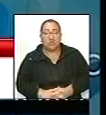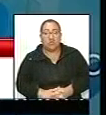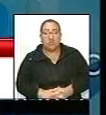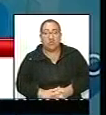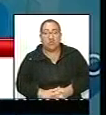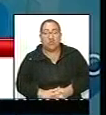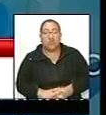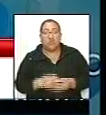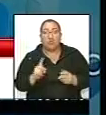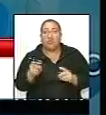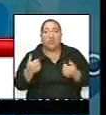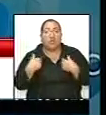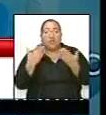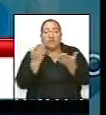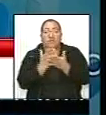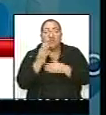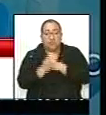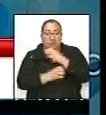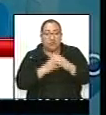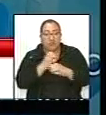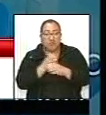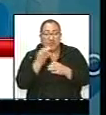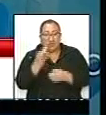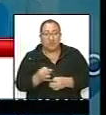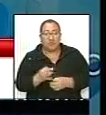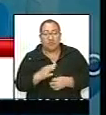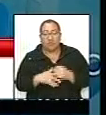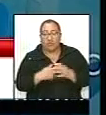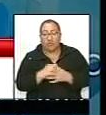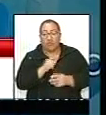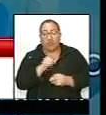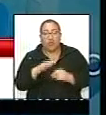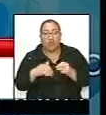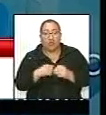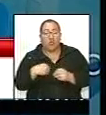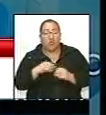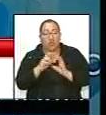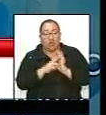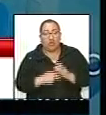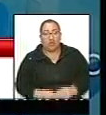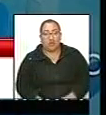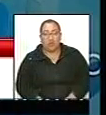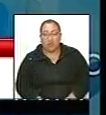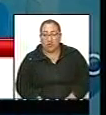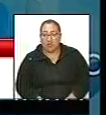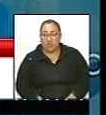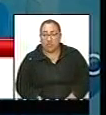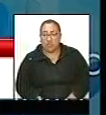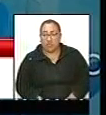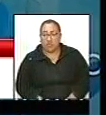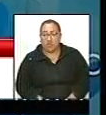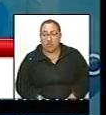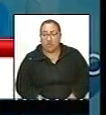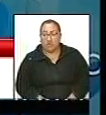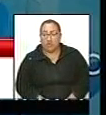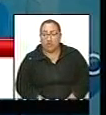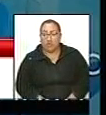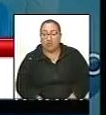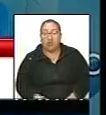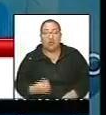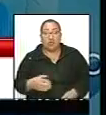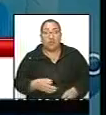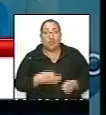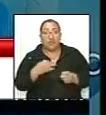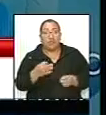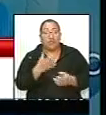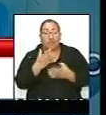no tener el estudio científico real en cada una de nuestras regiones. Hemos pasado el